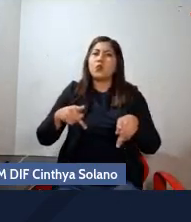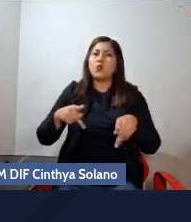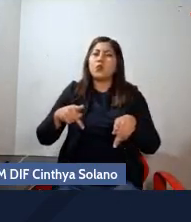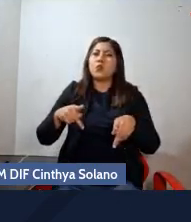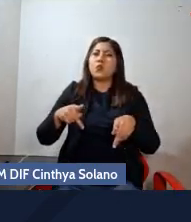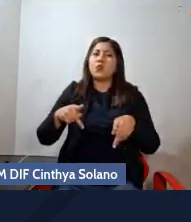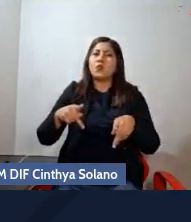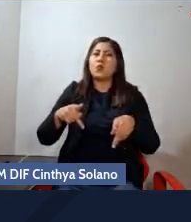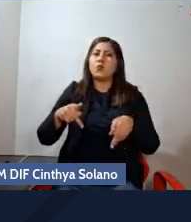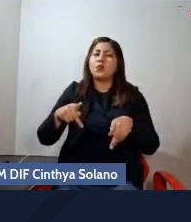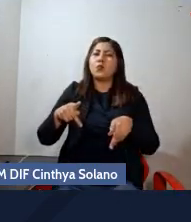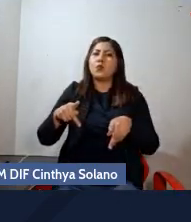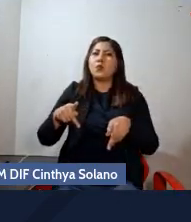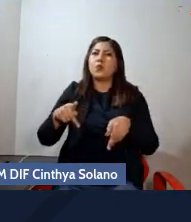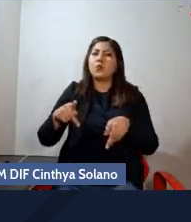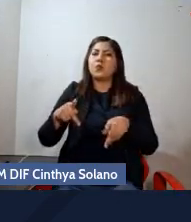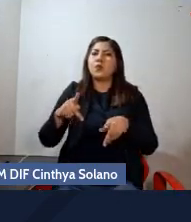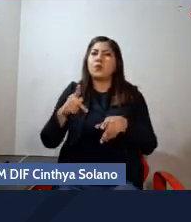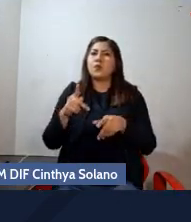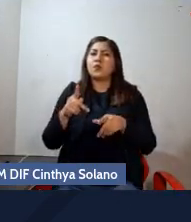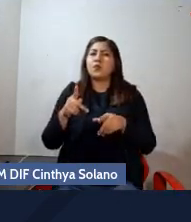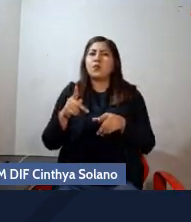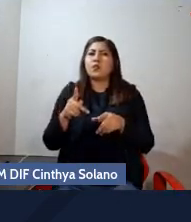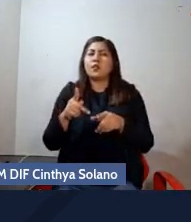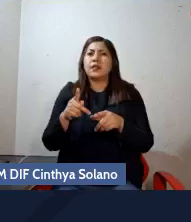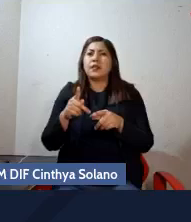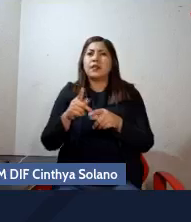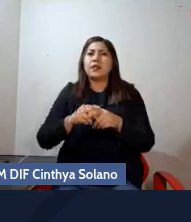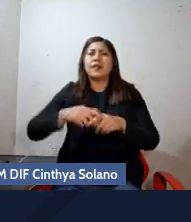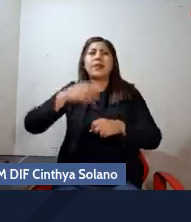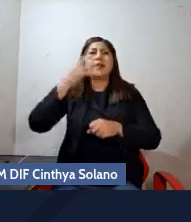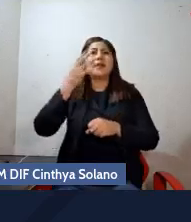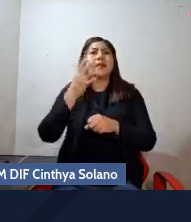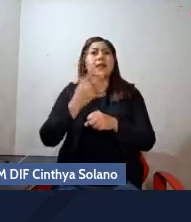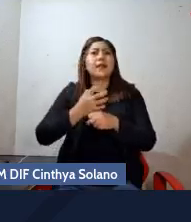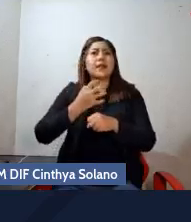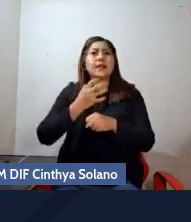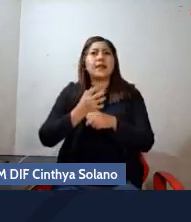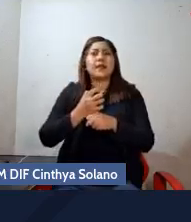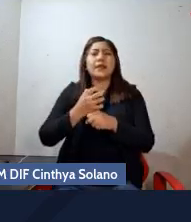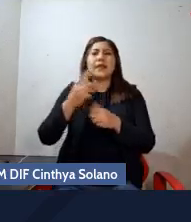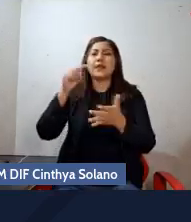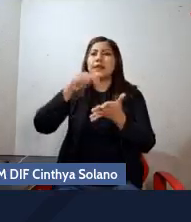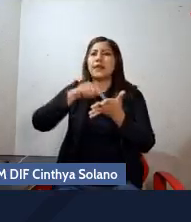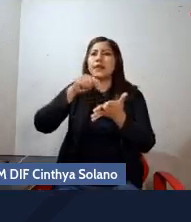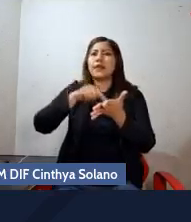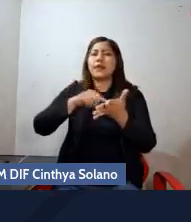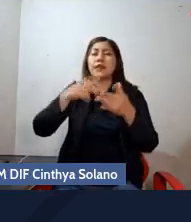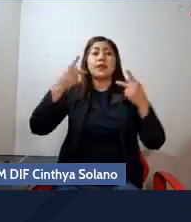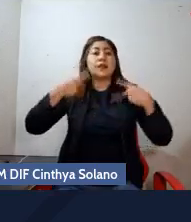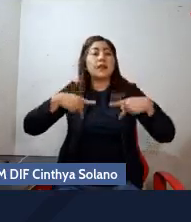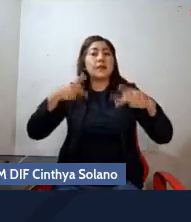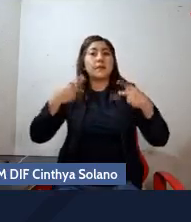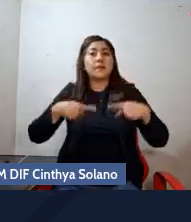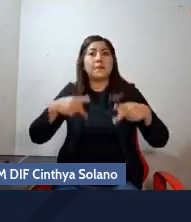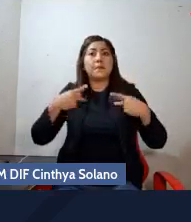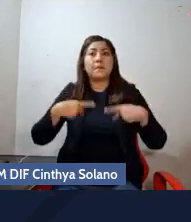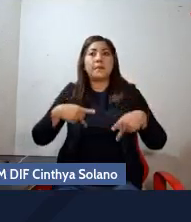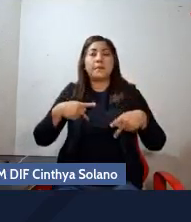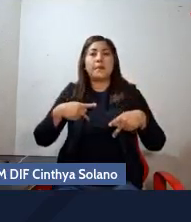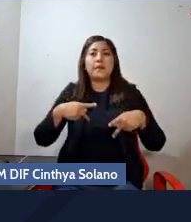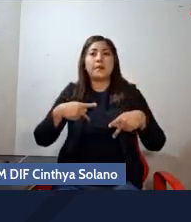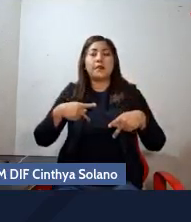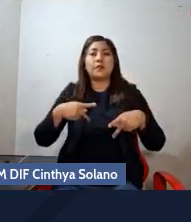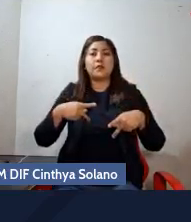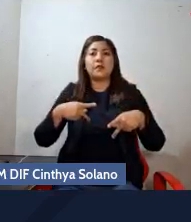frecuencia, es la fracción quinta, y nos dice que la persona que recoja en cualquier tiempo, no